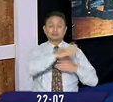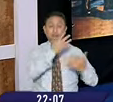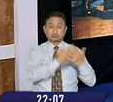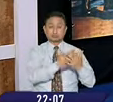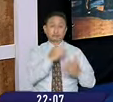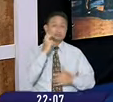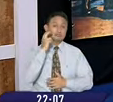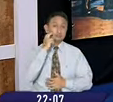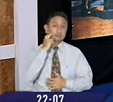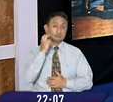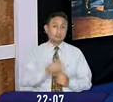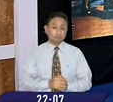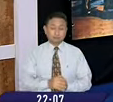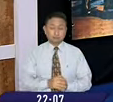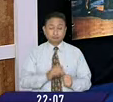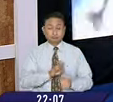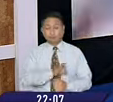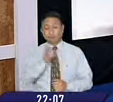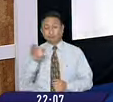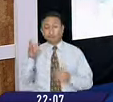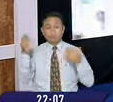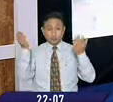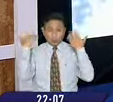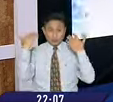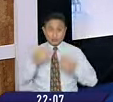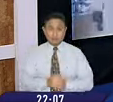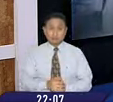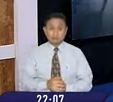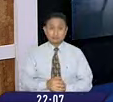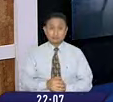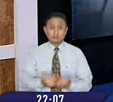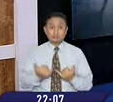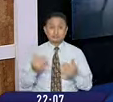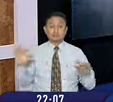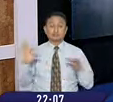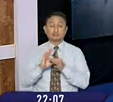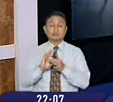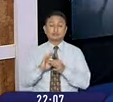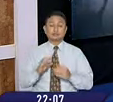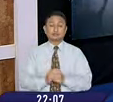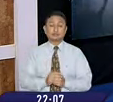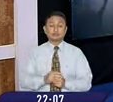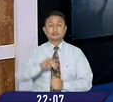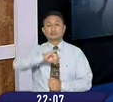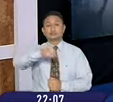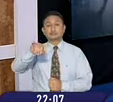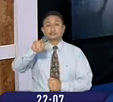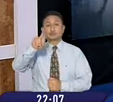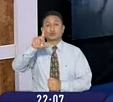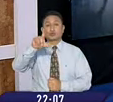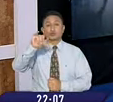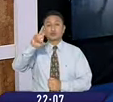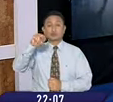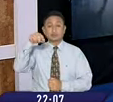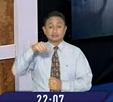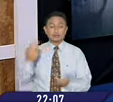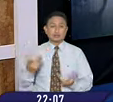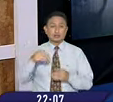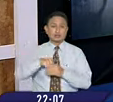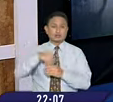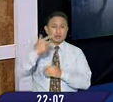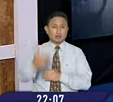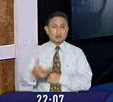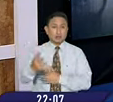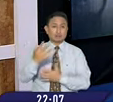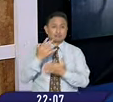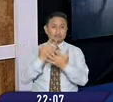de El Inca. Y ahora nos vamos hasta el puerto principal. A esta hora nos vamos a enlazar con nuestro compañero Julio César Saona, quien se encuentra en los exteriores